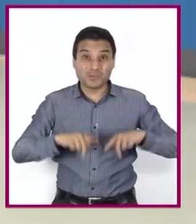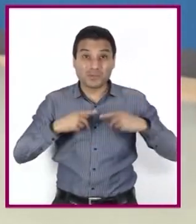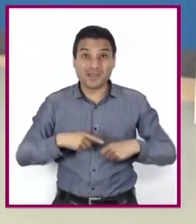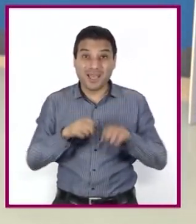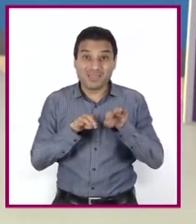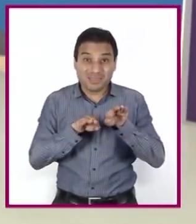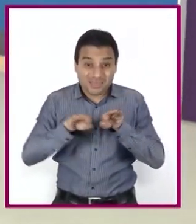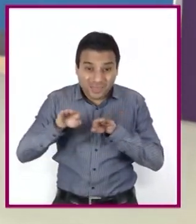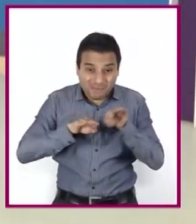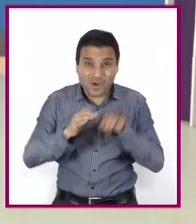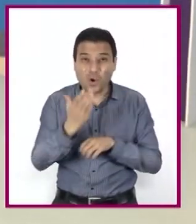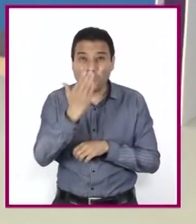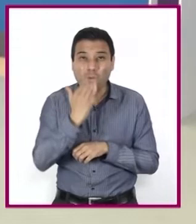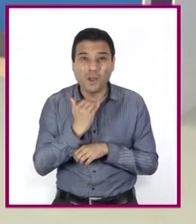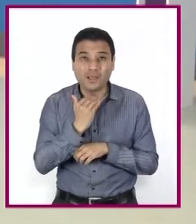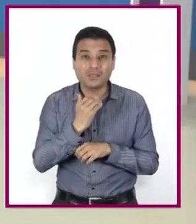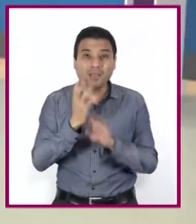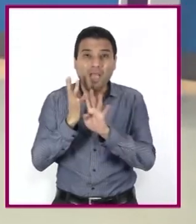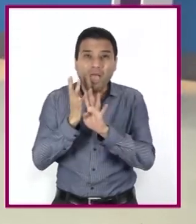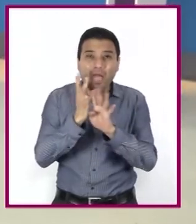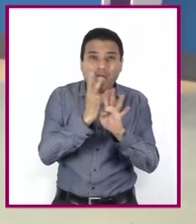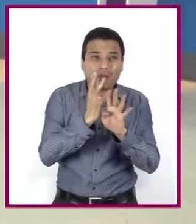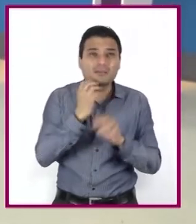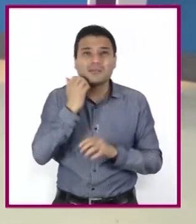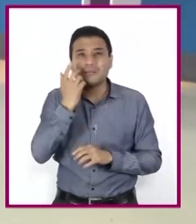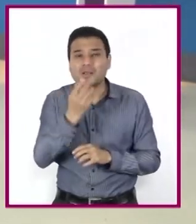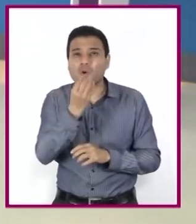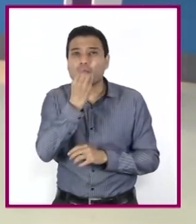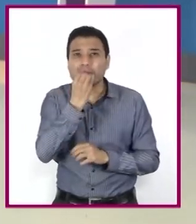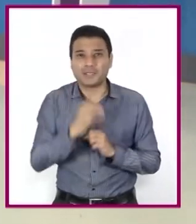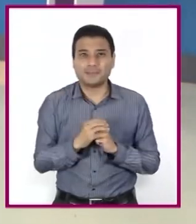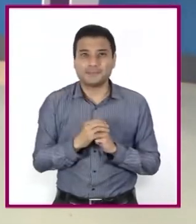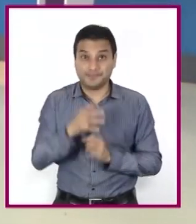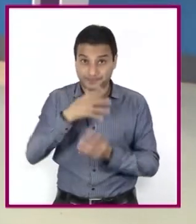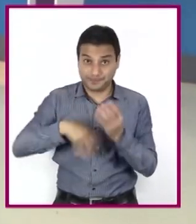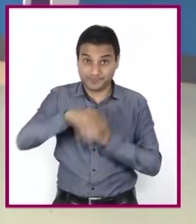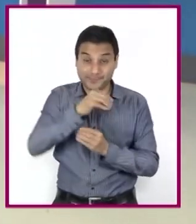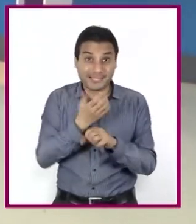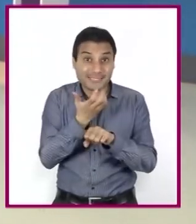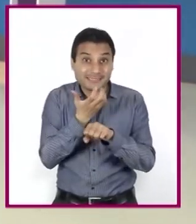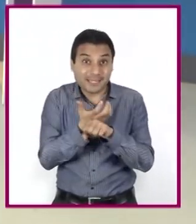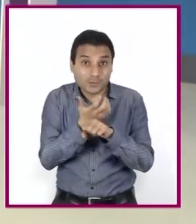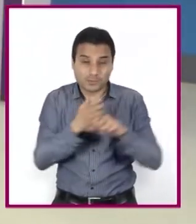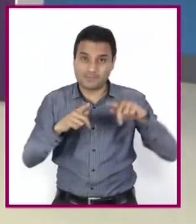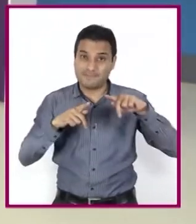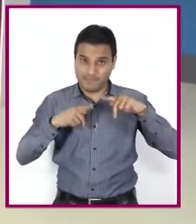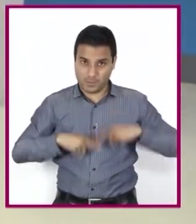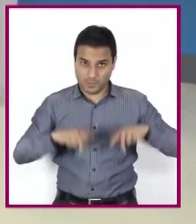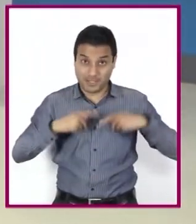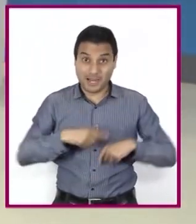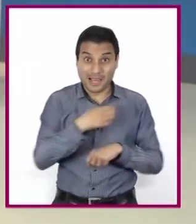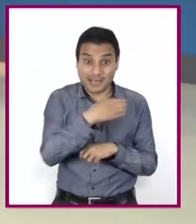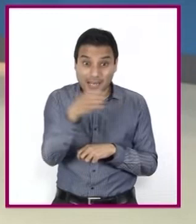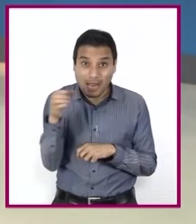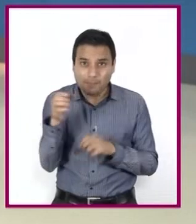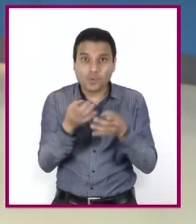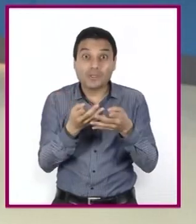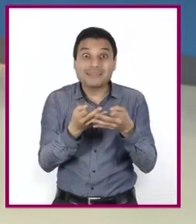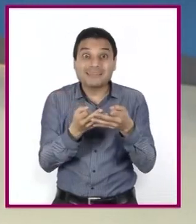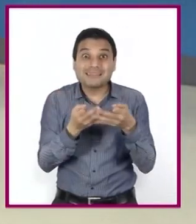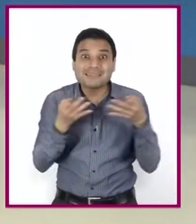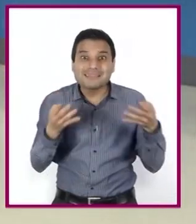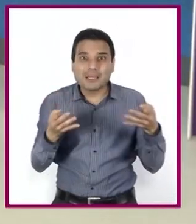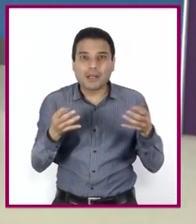largas filas para conseguir un poco de alimento en los Estados Unidos de América, muchos campesinos perdieron sus tierras